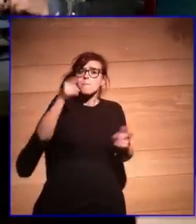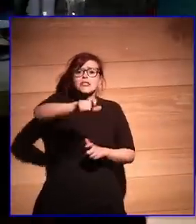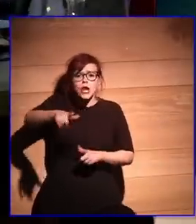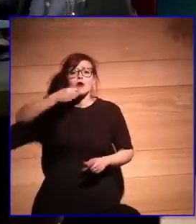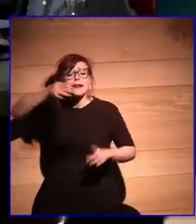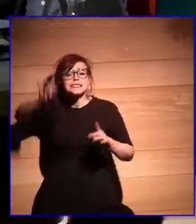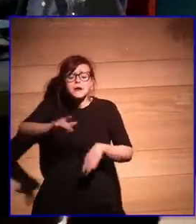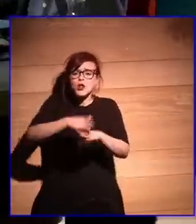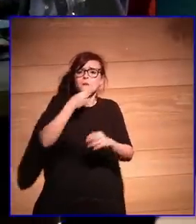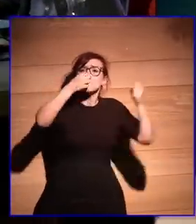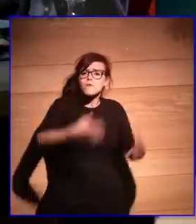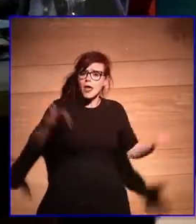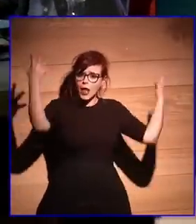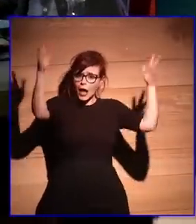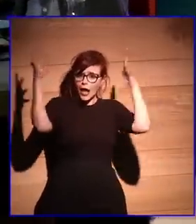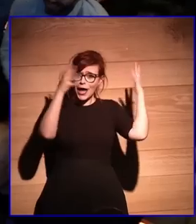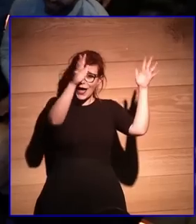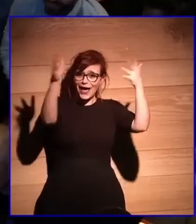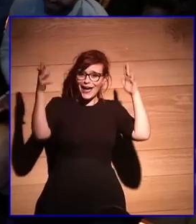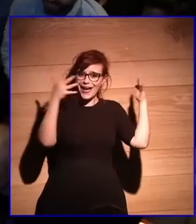ejemplo, el príncipe Juan. Es verdad.